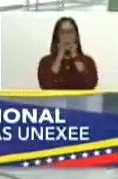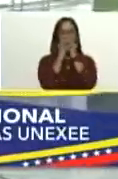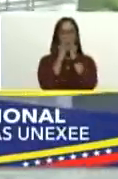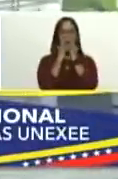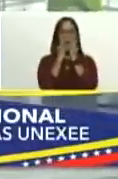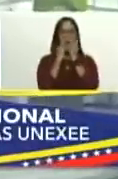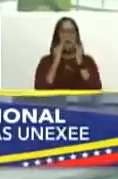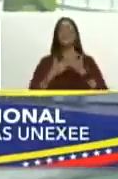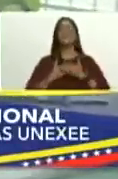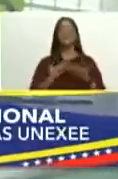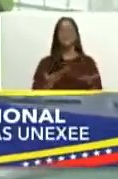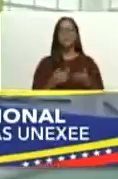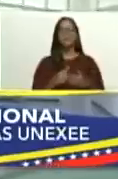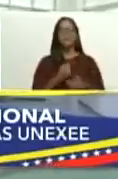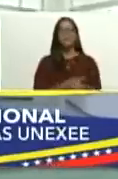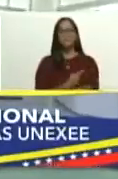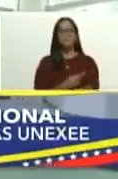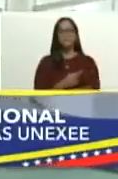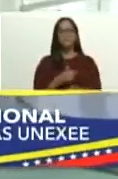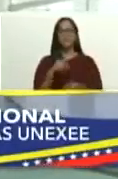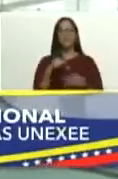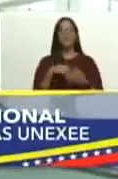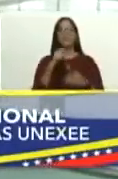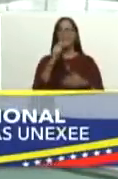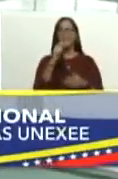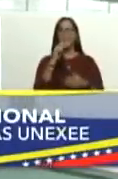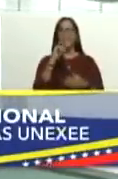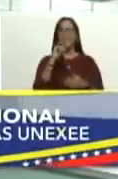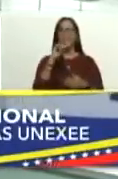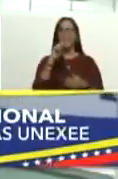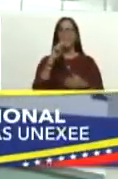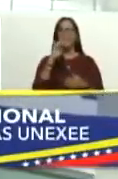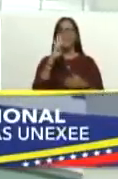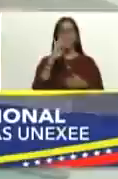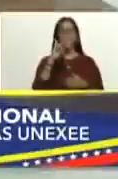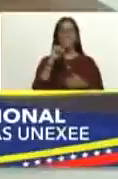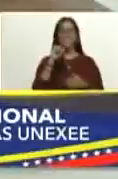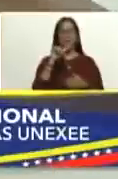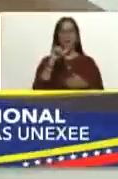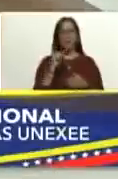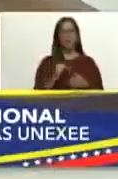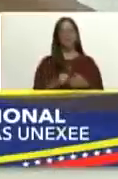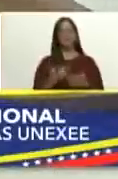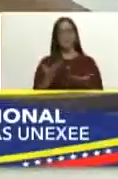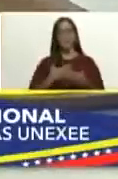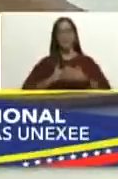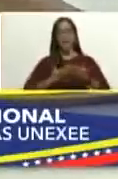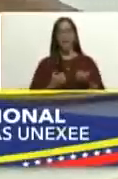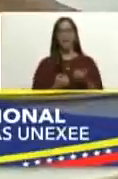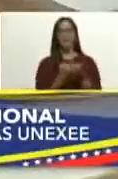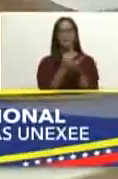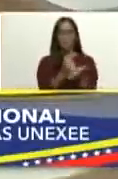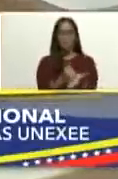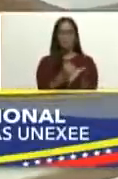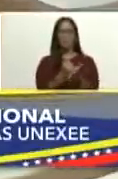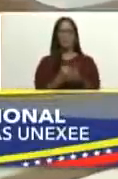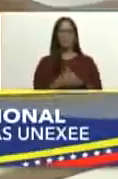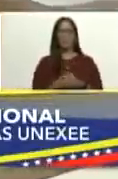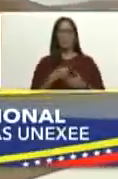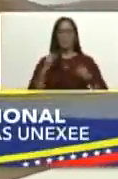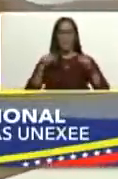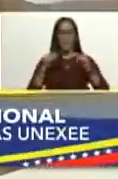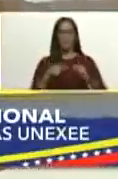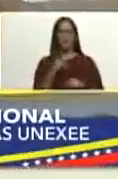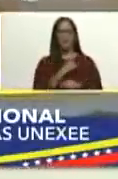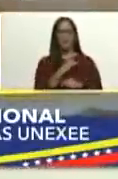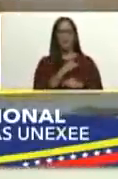hermana Tibisay Lucena, que fue una pieza fundamental para la creación de esta